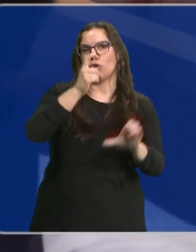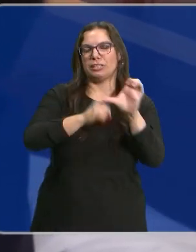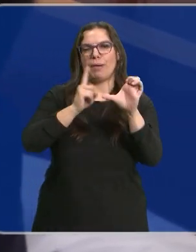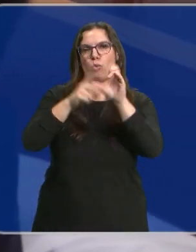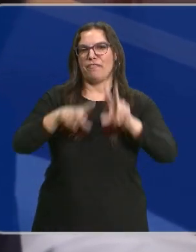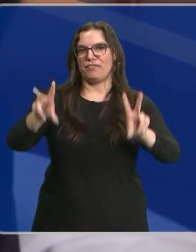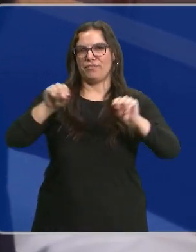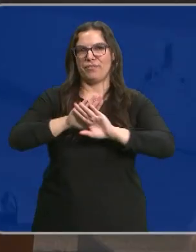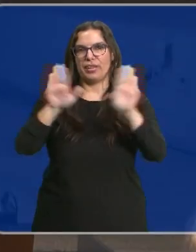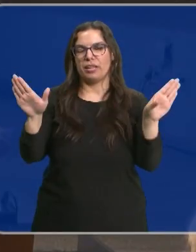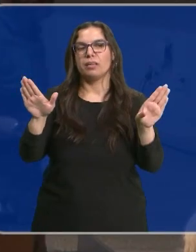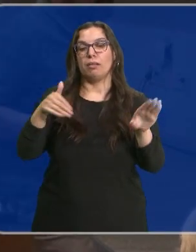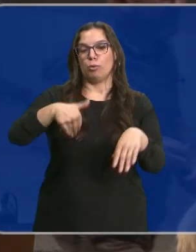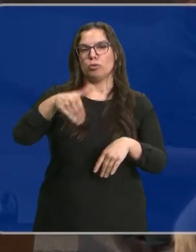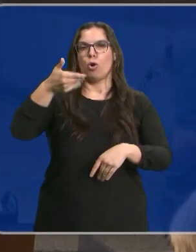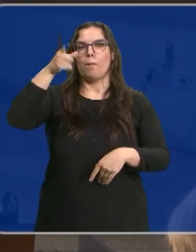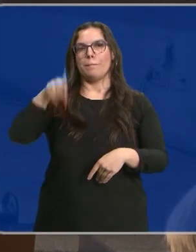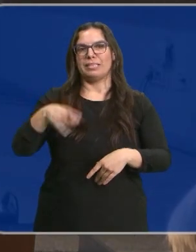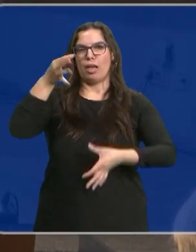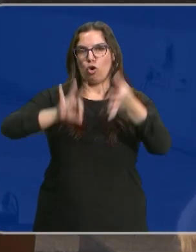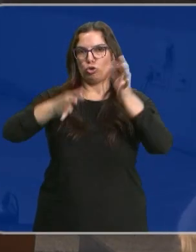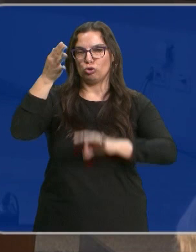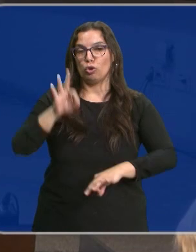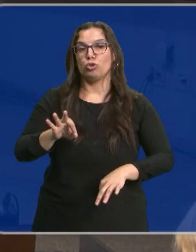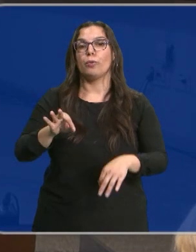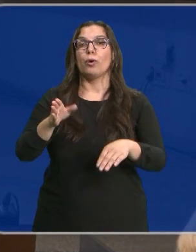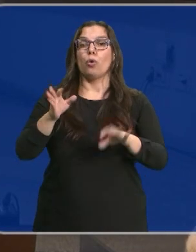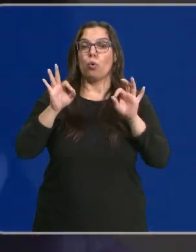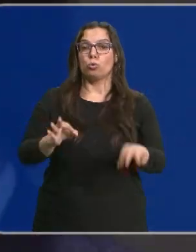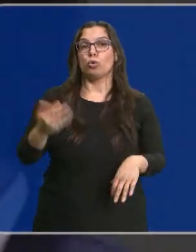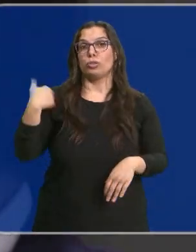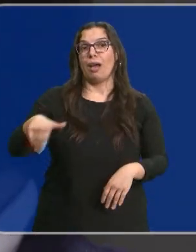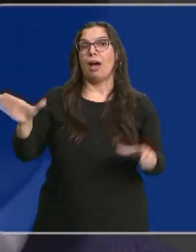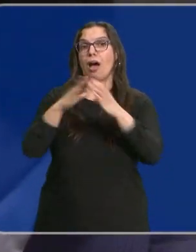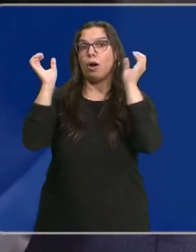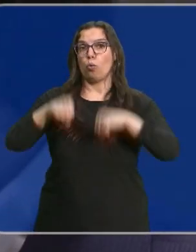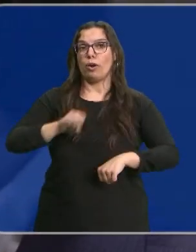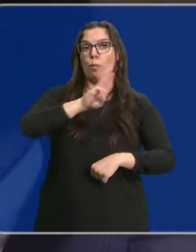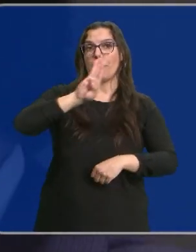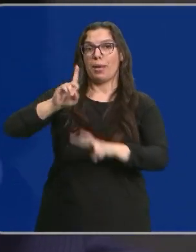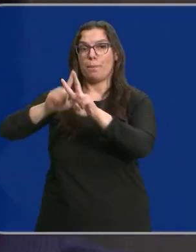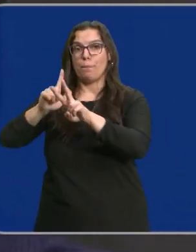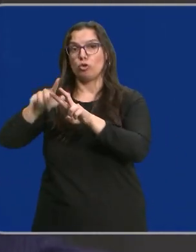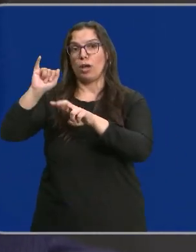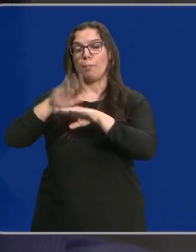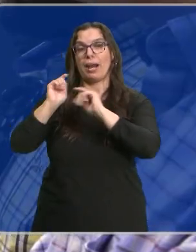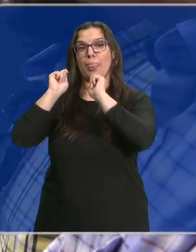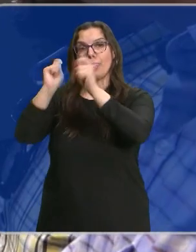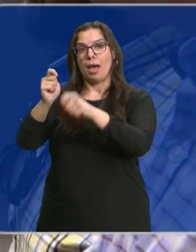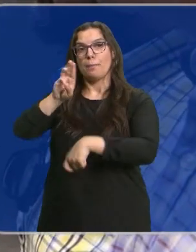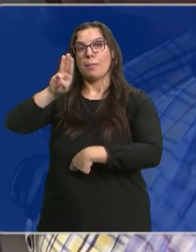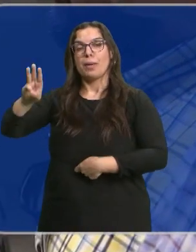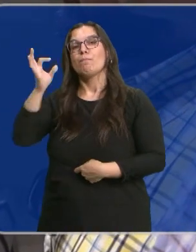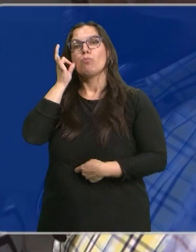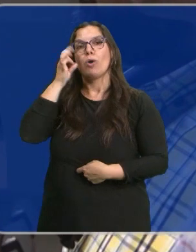Socialista de Extremadura en otoño. Una decisión que llega atrás el acuerdo alcanzado entre PP y Vox para que la popular